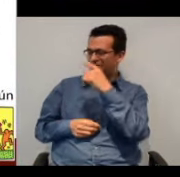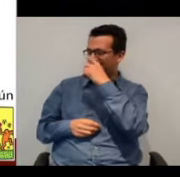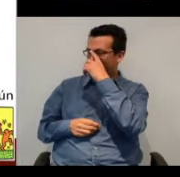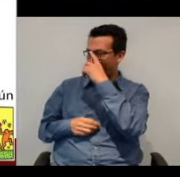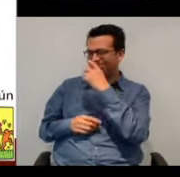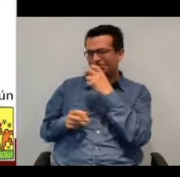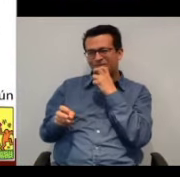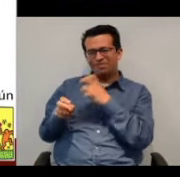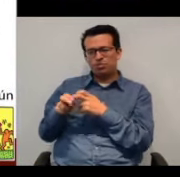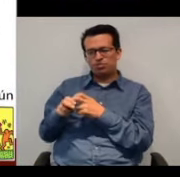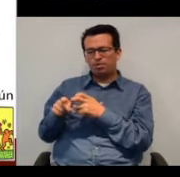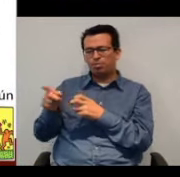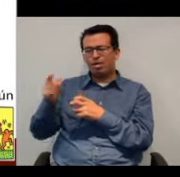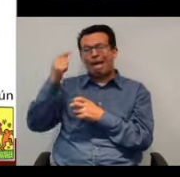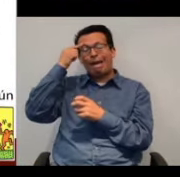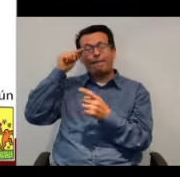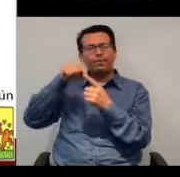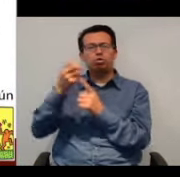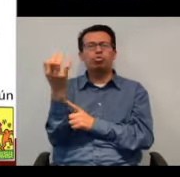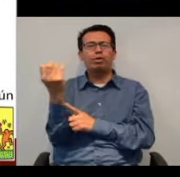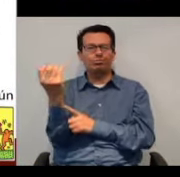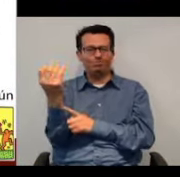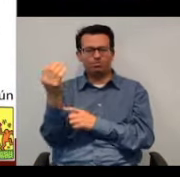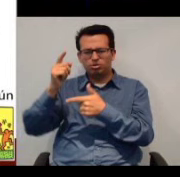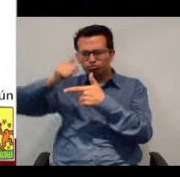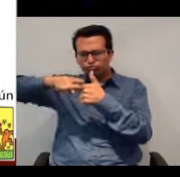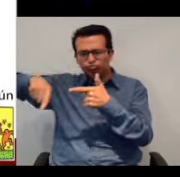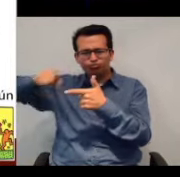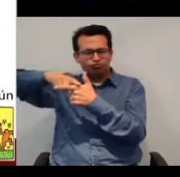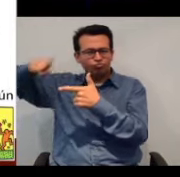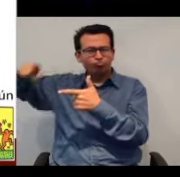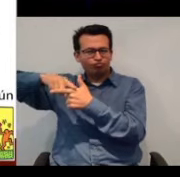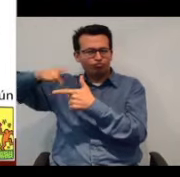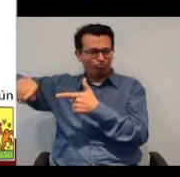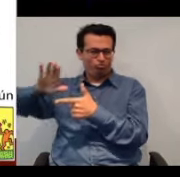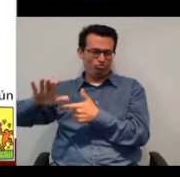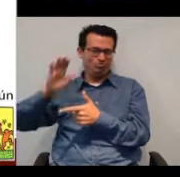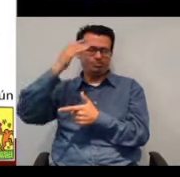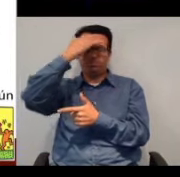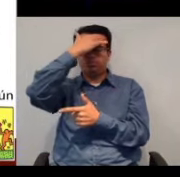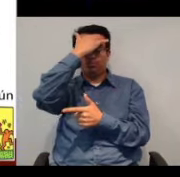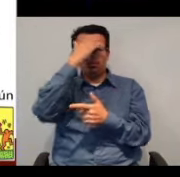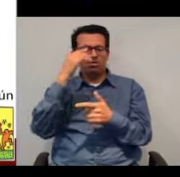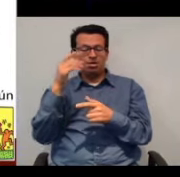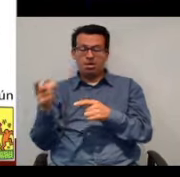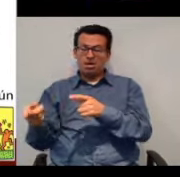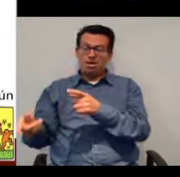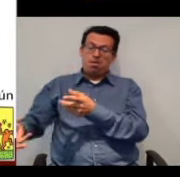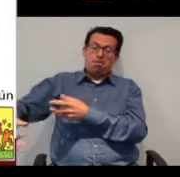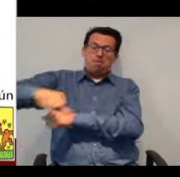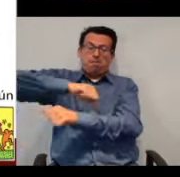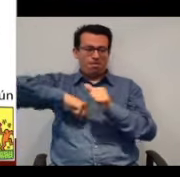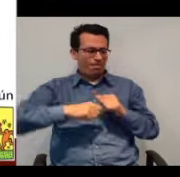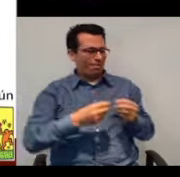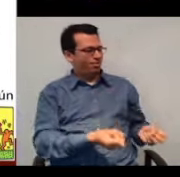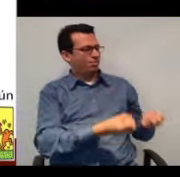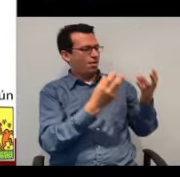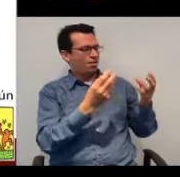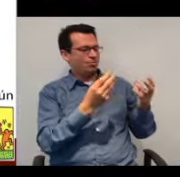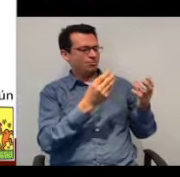cualitativo, plasmarlo en términos estadísticos para al final tener un resultado cuantitativo. Lo importante ha